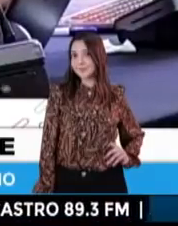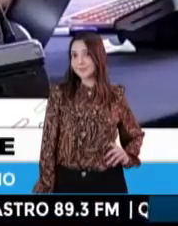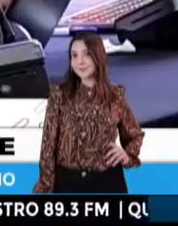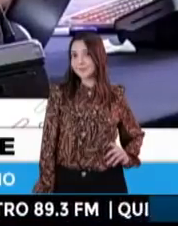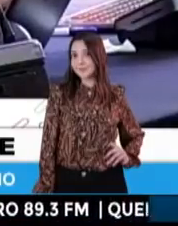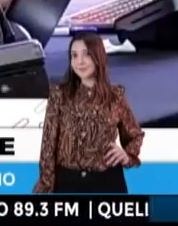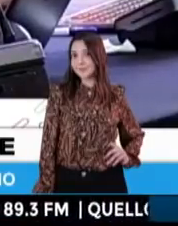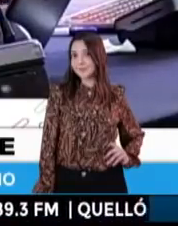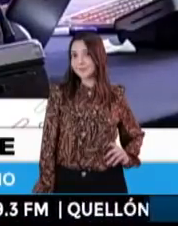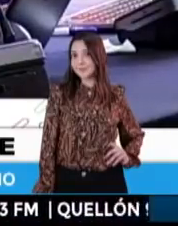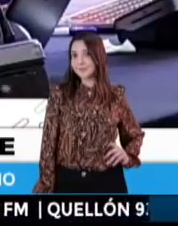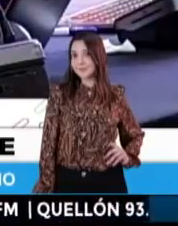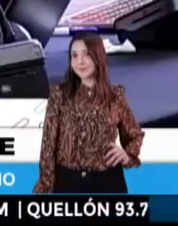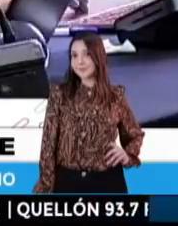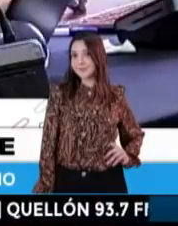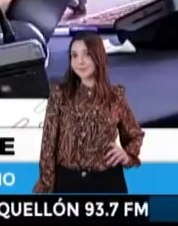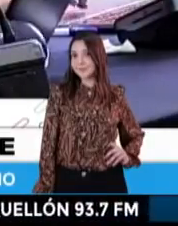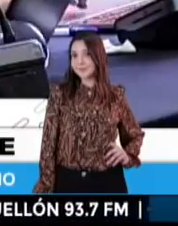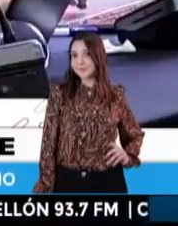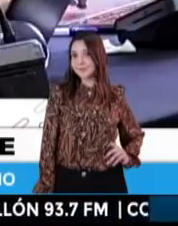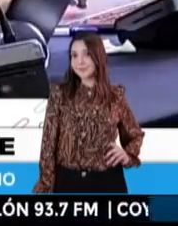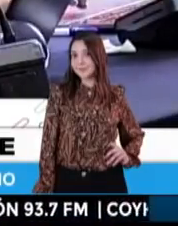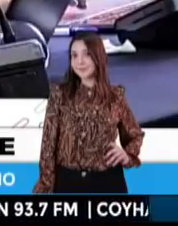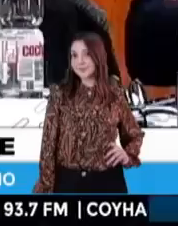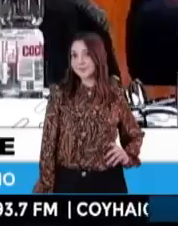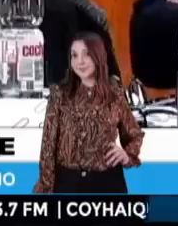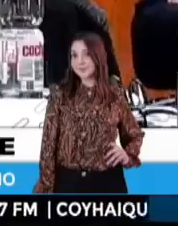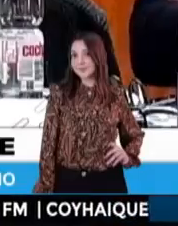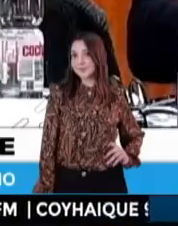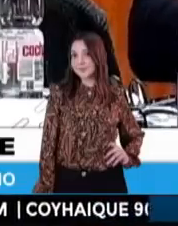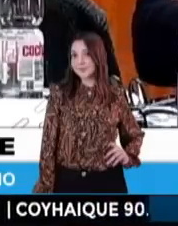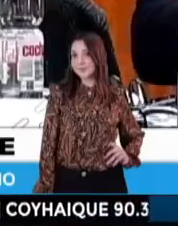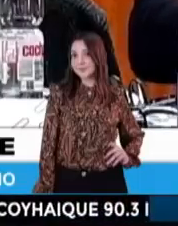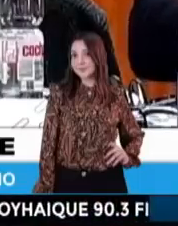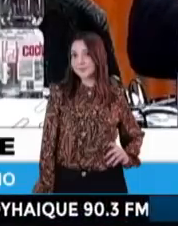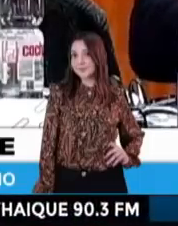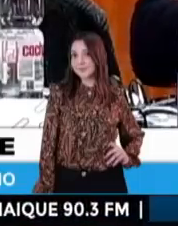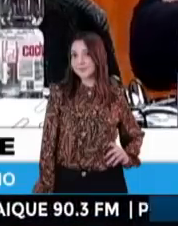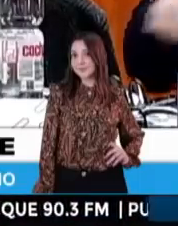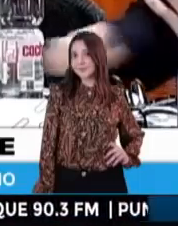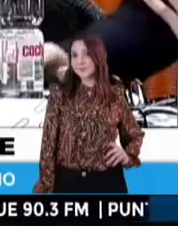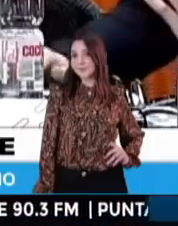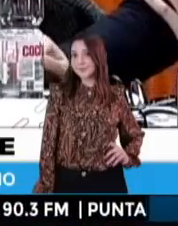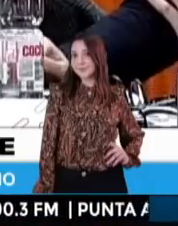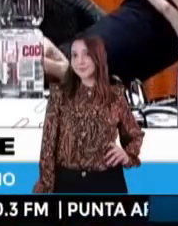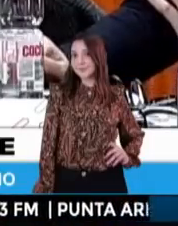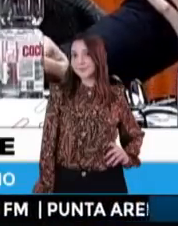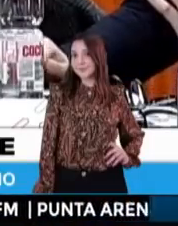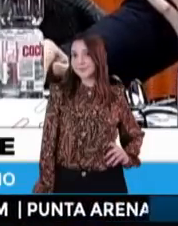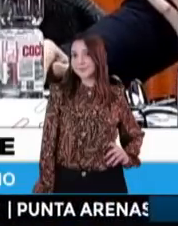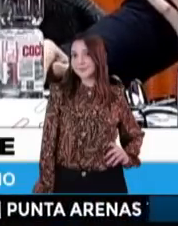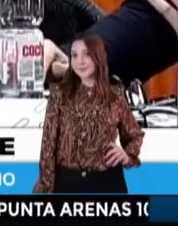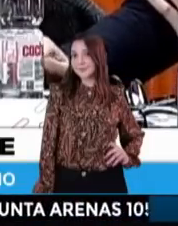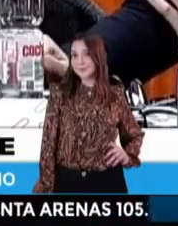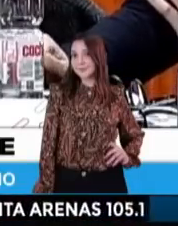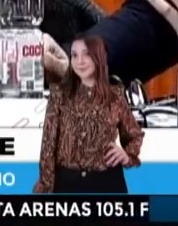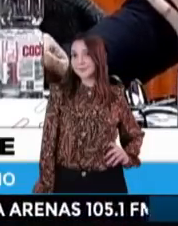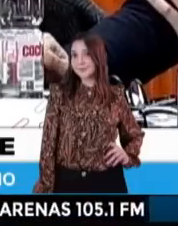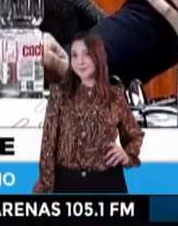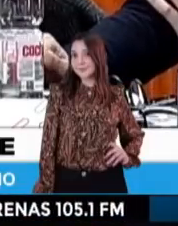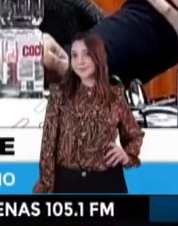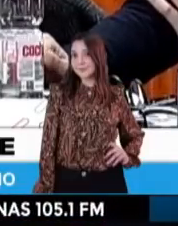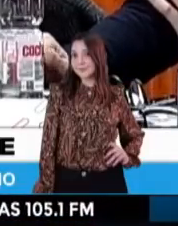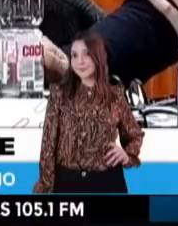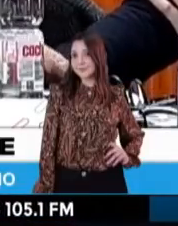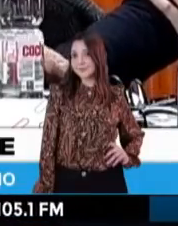de septiembre. Para algunos, este no es el camino. Escuchemos las interpretaciones de los constituyentes. Habló el convencional